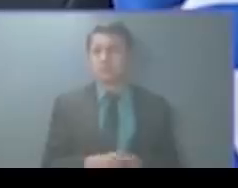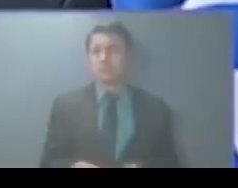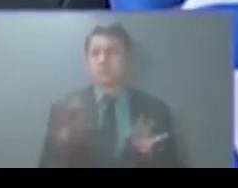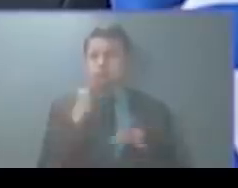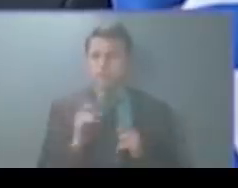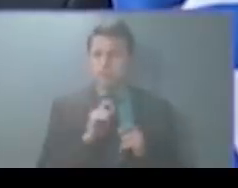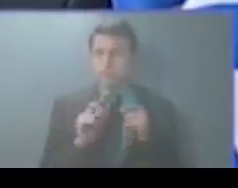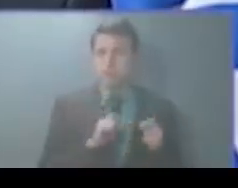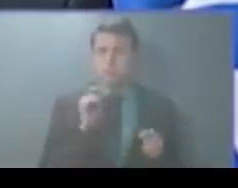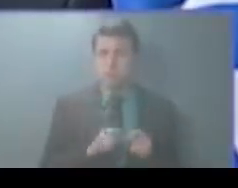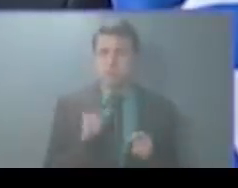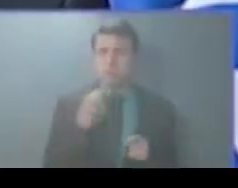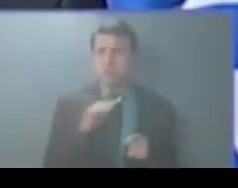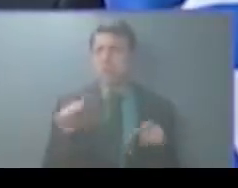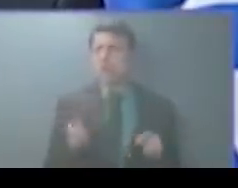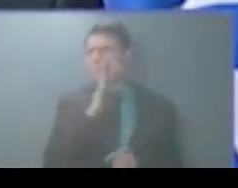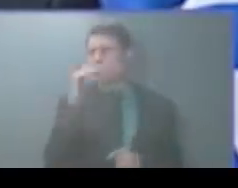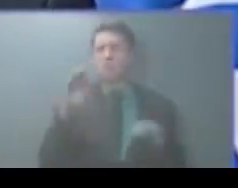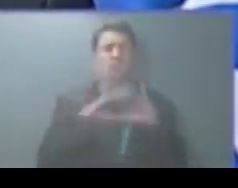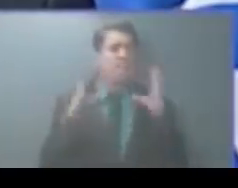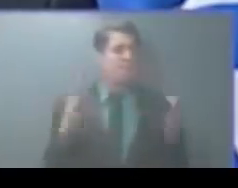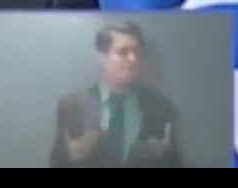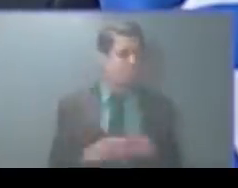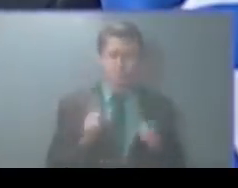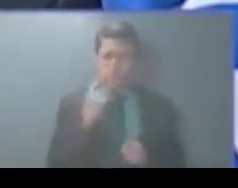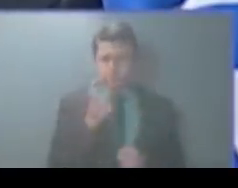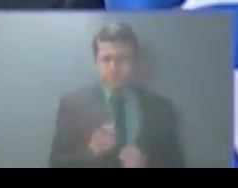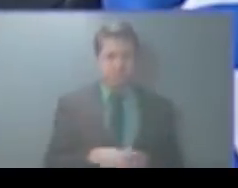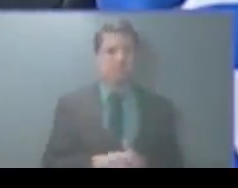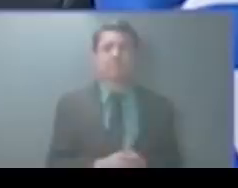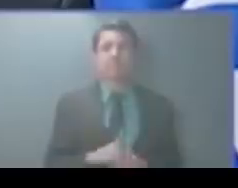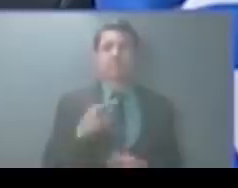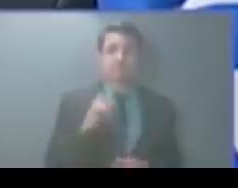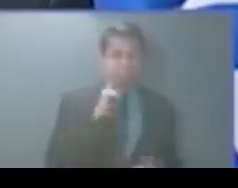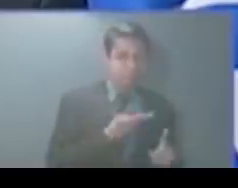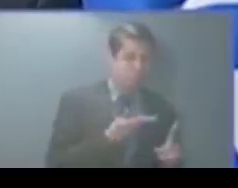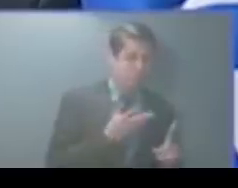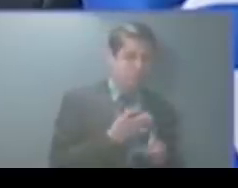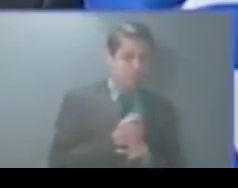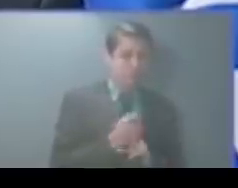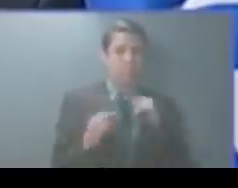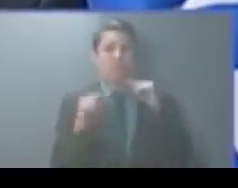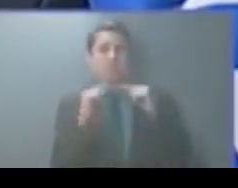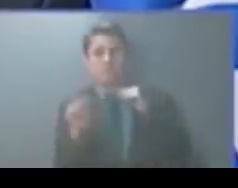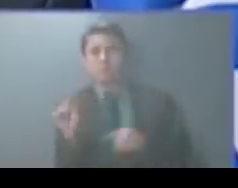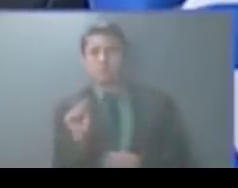Definitivamente, y eso pasa en cualquier país del mundo, cuando hay objetivos